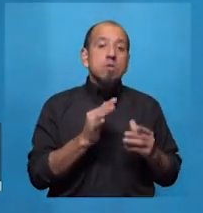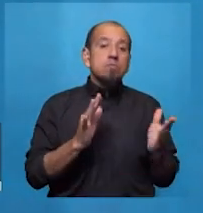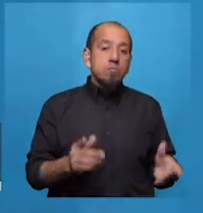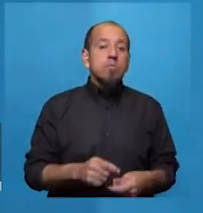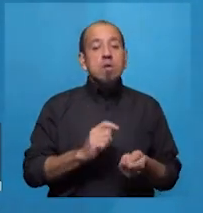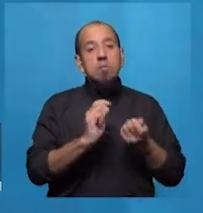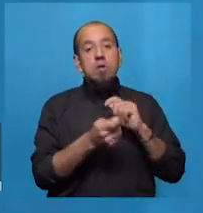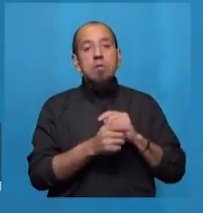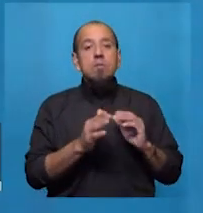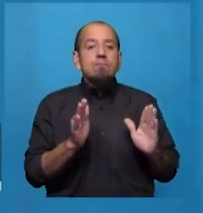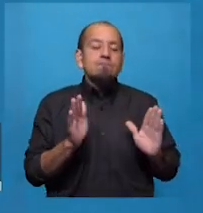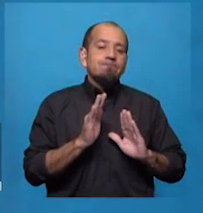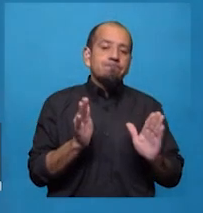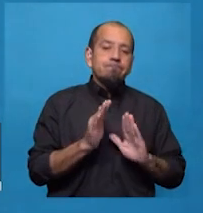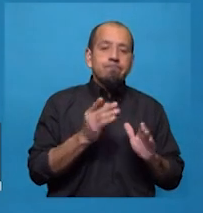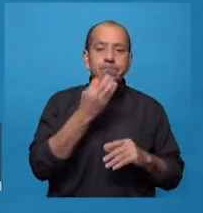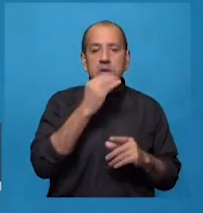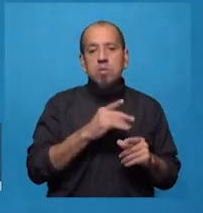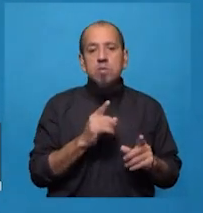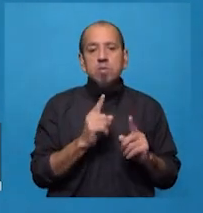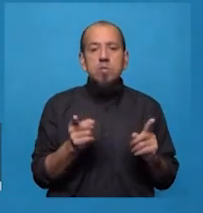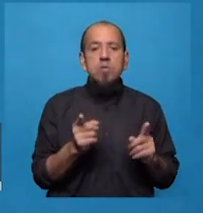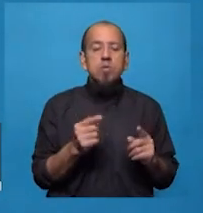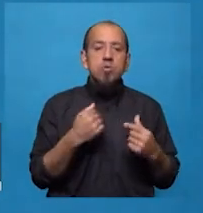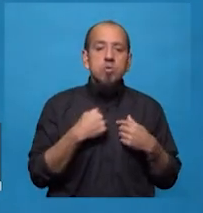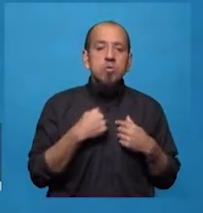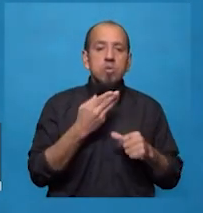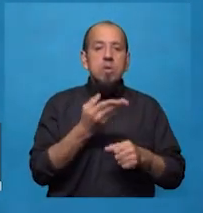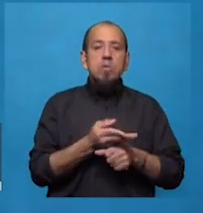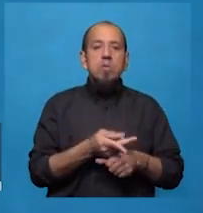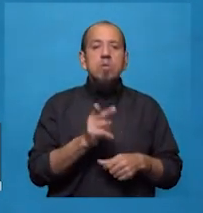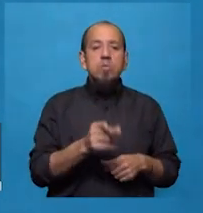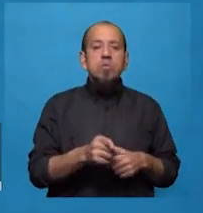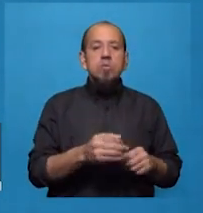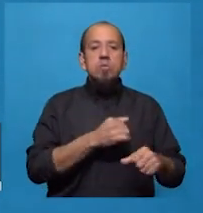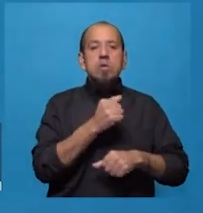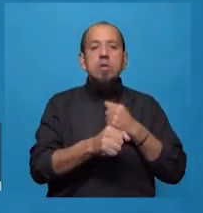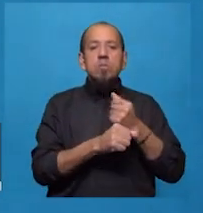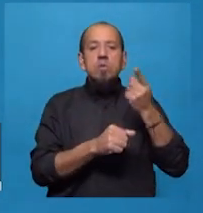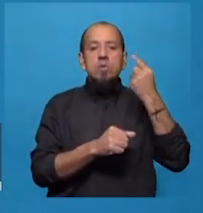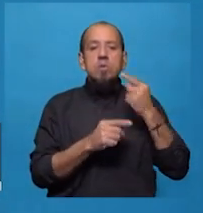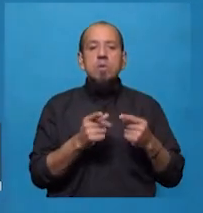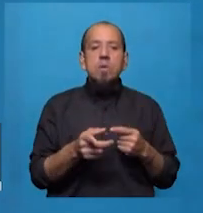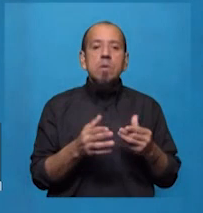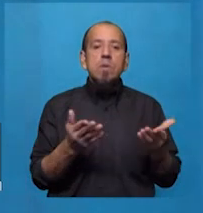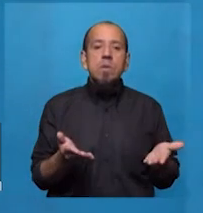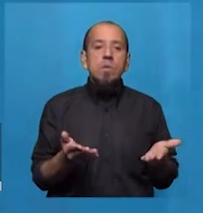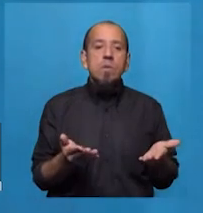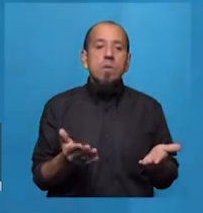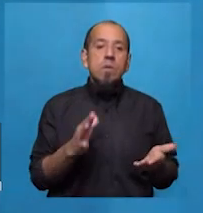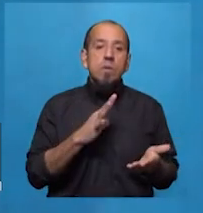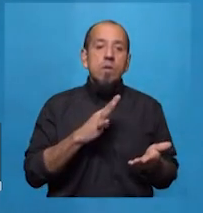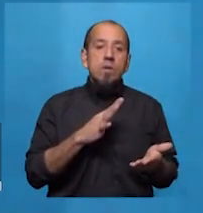con la misma política no se va a mejorar la situación nosotros pedimos la renuncia del ministro del año pasado dentro de un marco en el cual